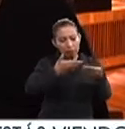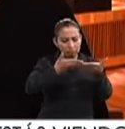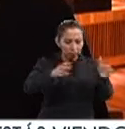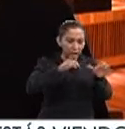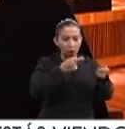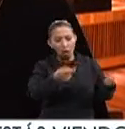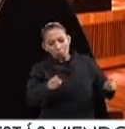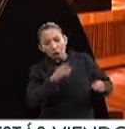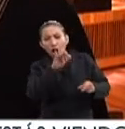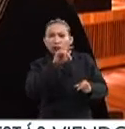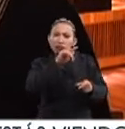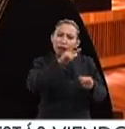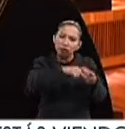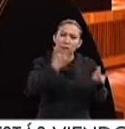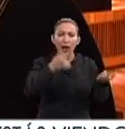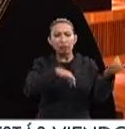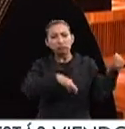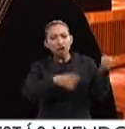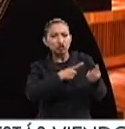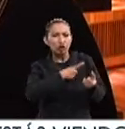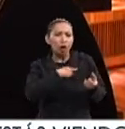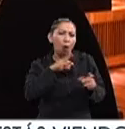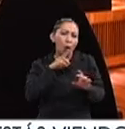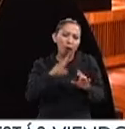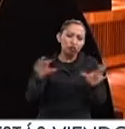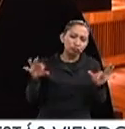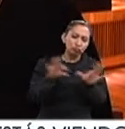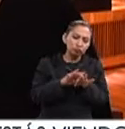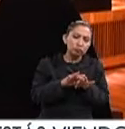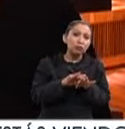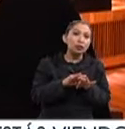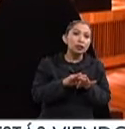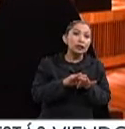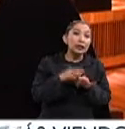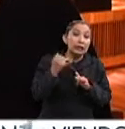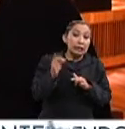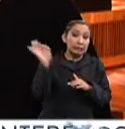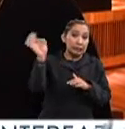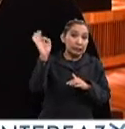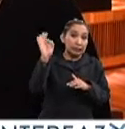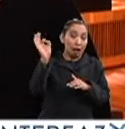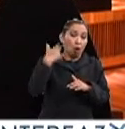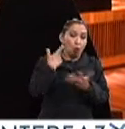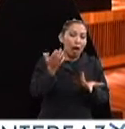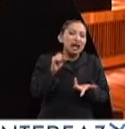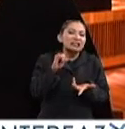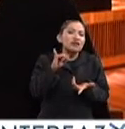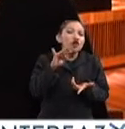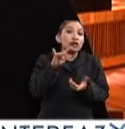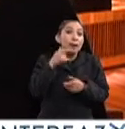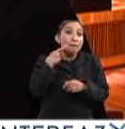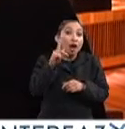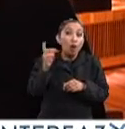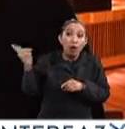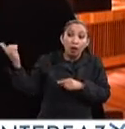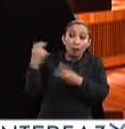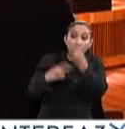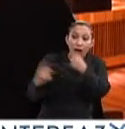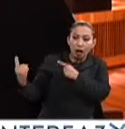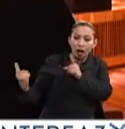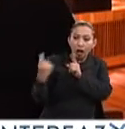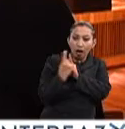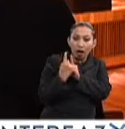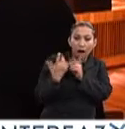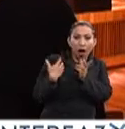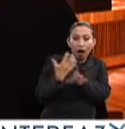oberturas, conciertos para instrumento solista o voz y tal vez una sinfonía. Pero cuando